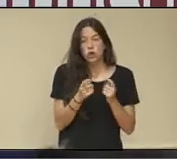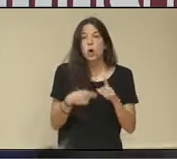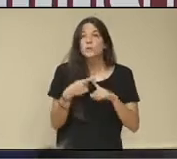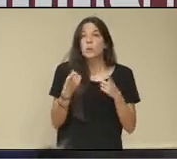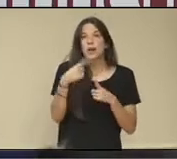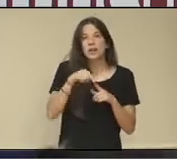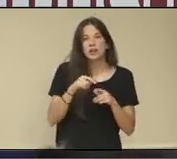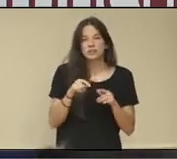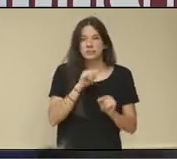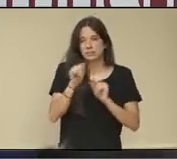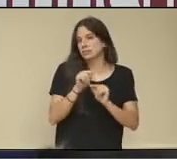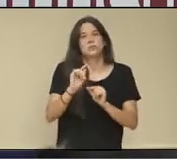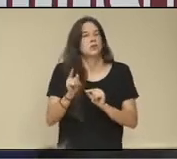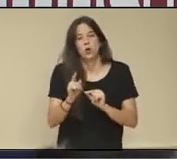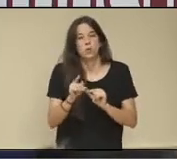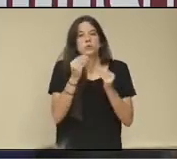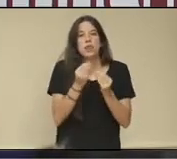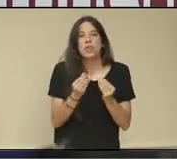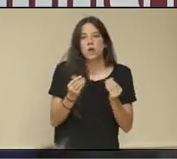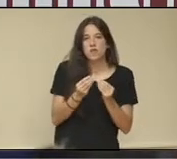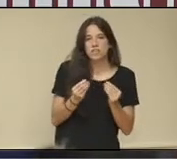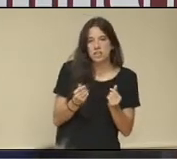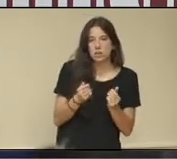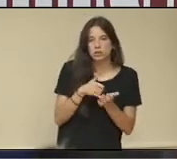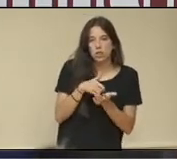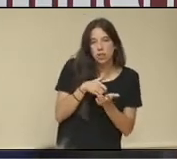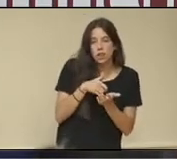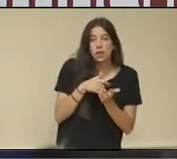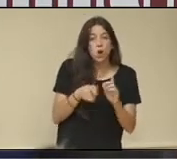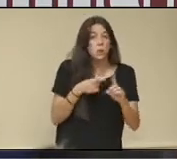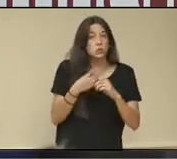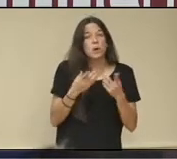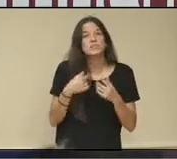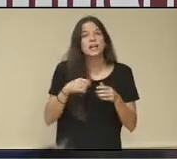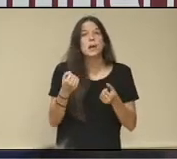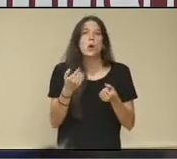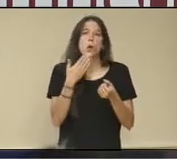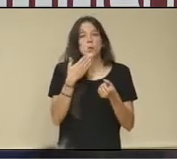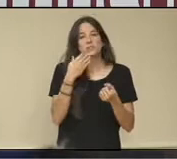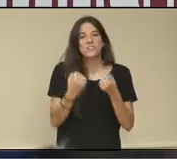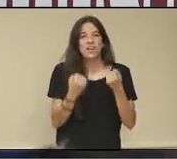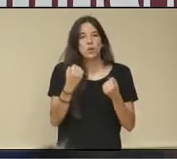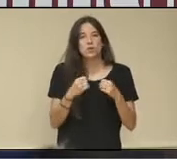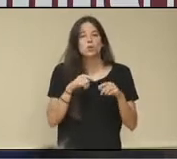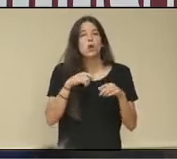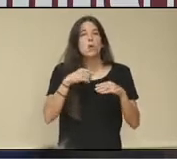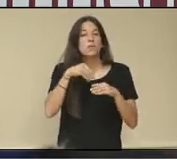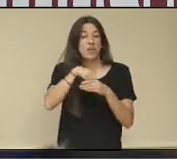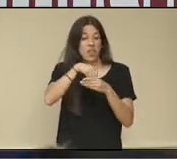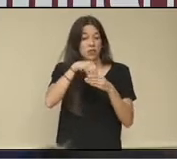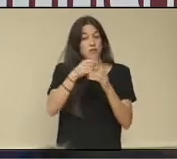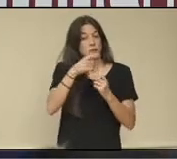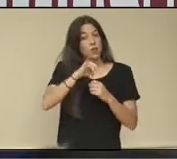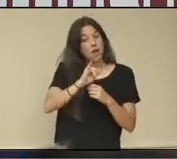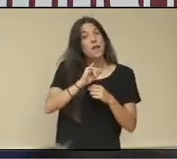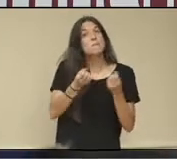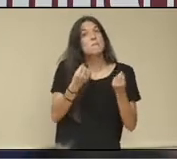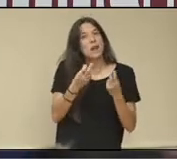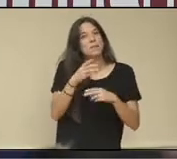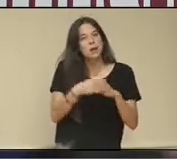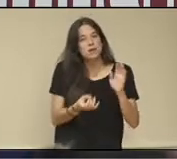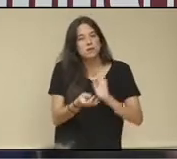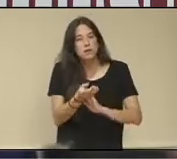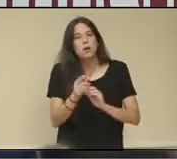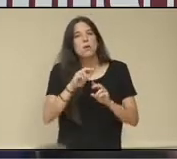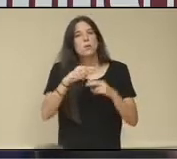inofensivos y para actuar únicamente como vehículos portadores de la información para producir esta proteína de la